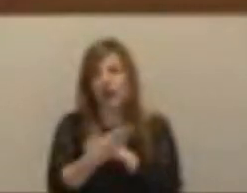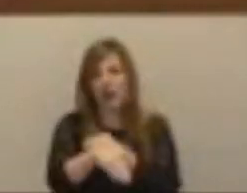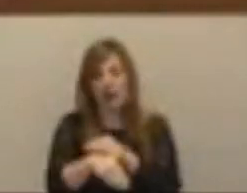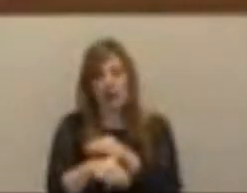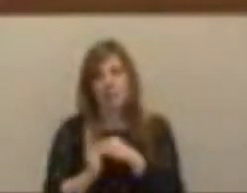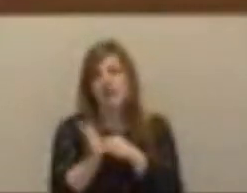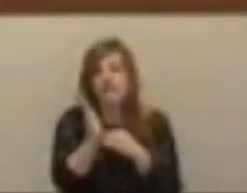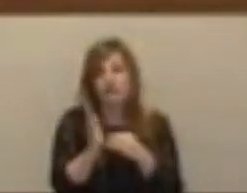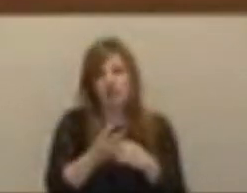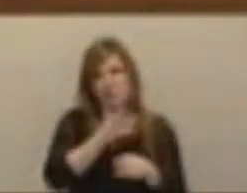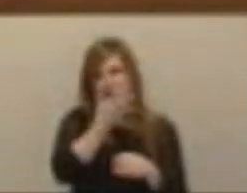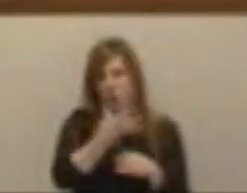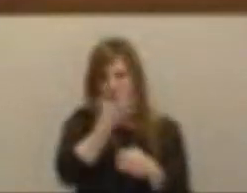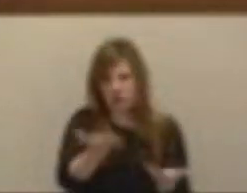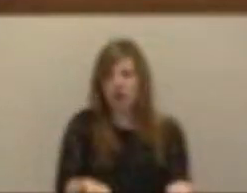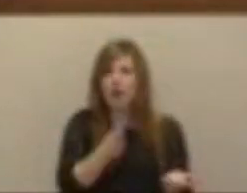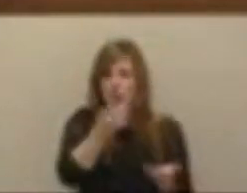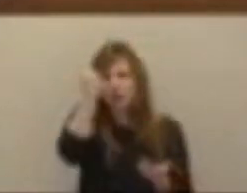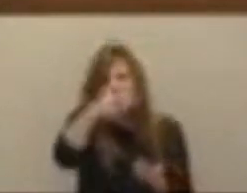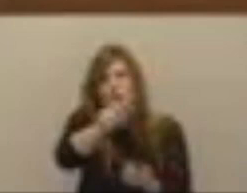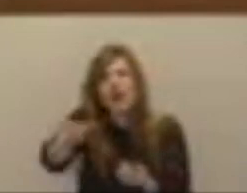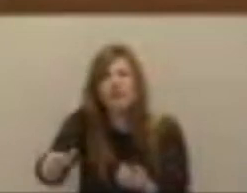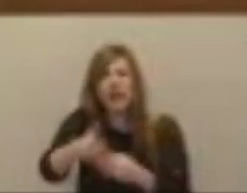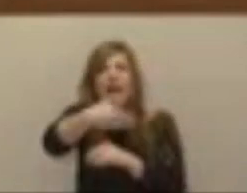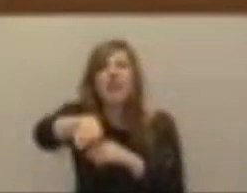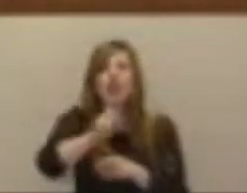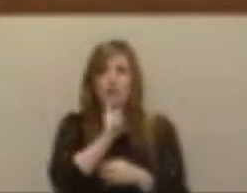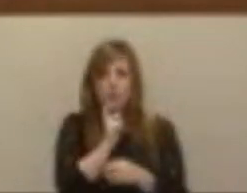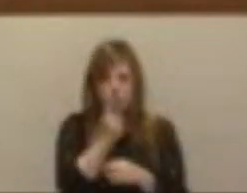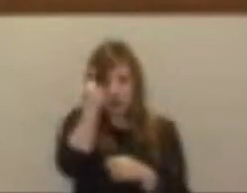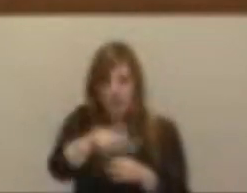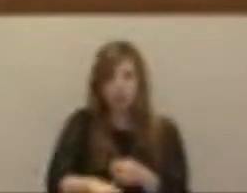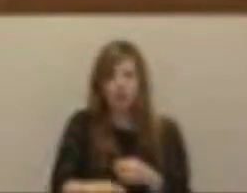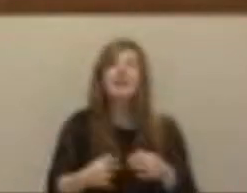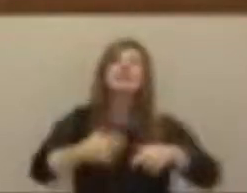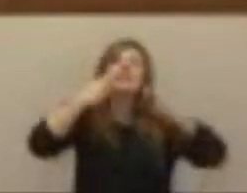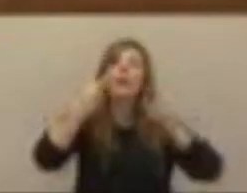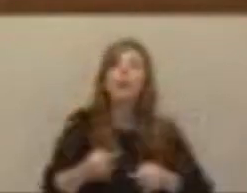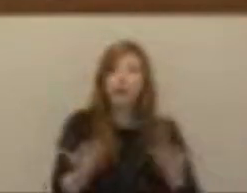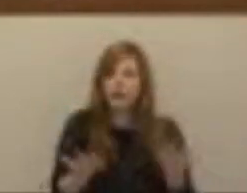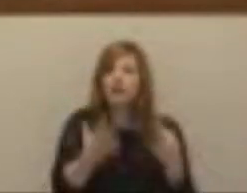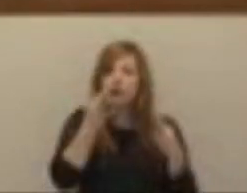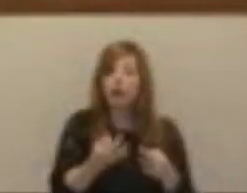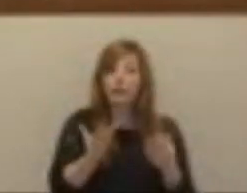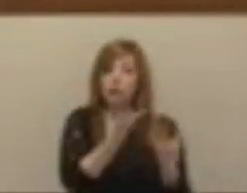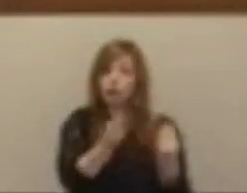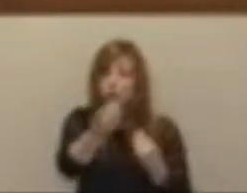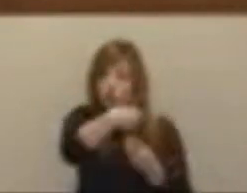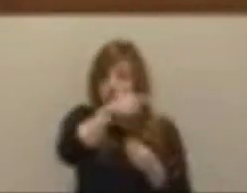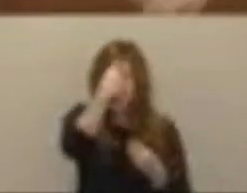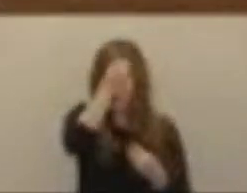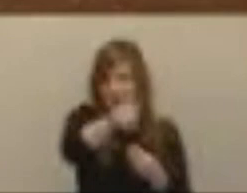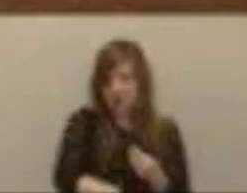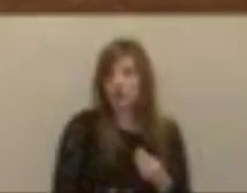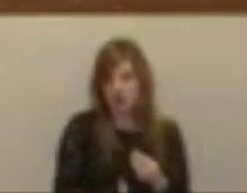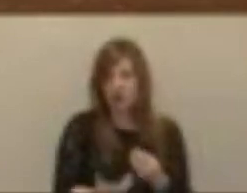una vergüenza, porque nosotros sí sabemos cómo está la gente en la calle. Seguramente Seguramente que muchos de ustedes también. Seguramente